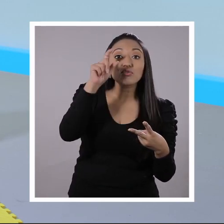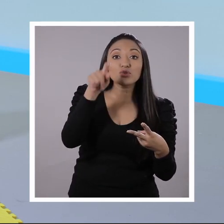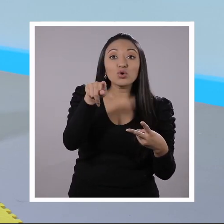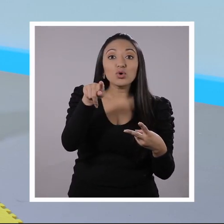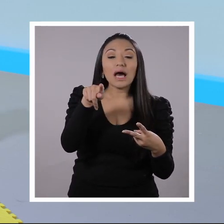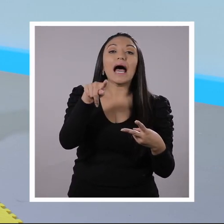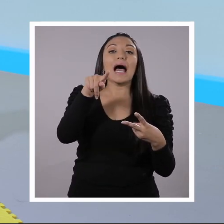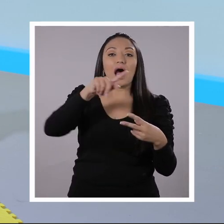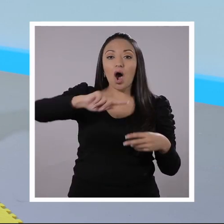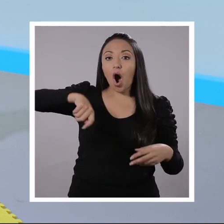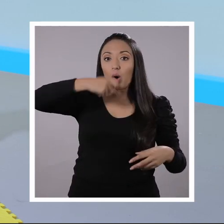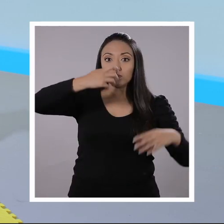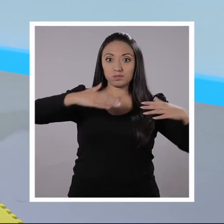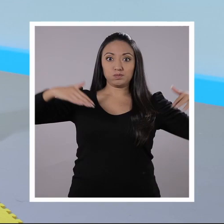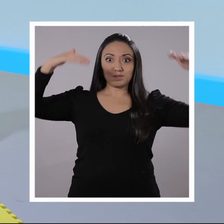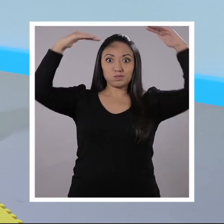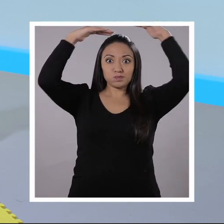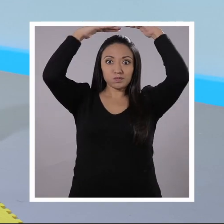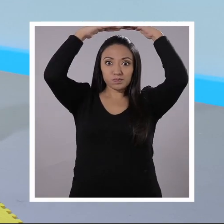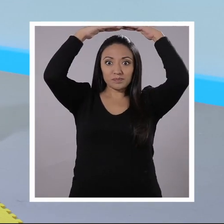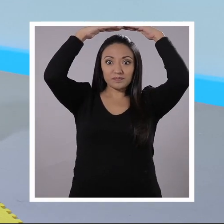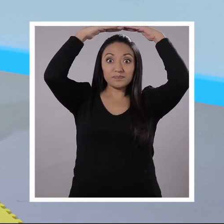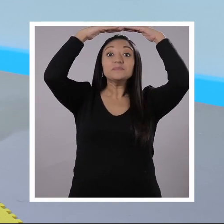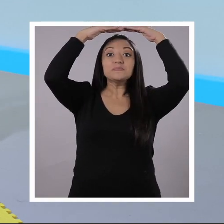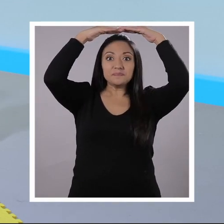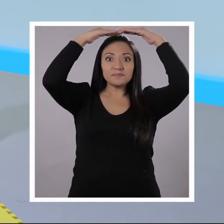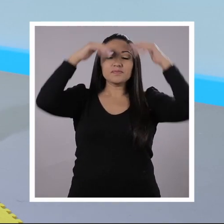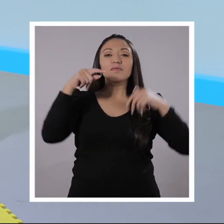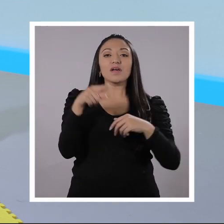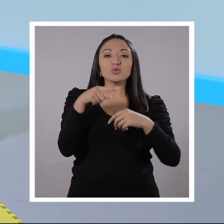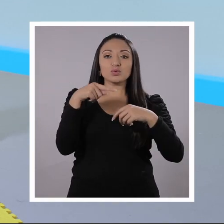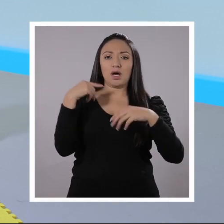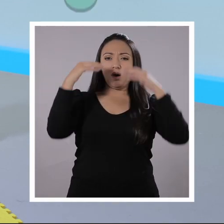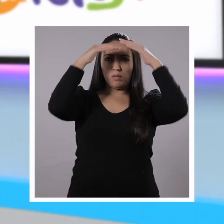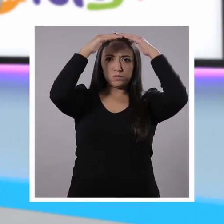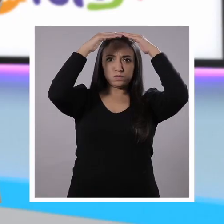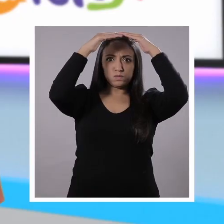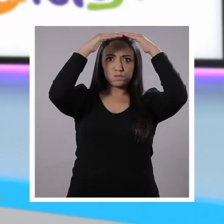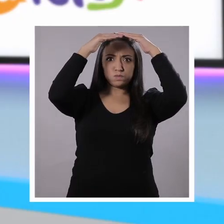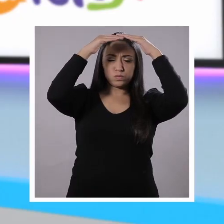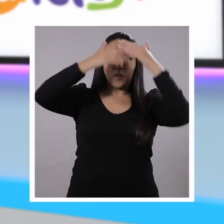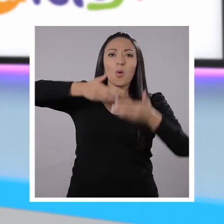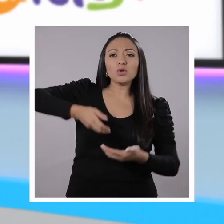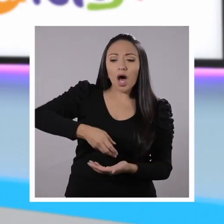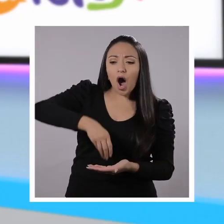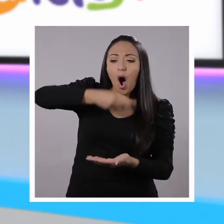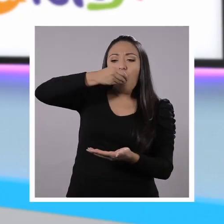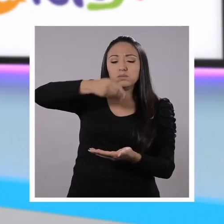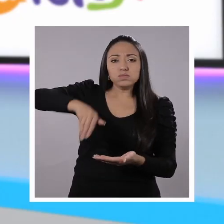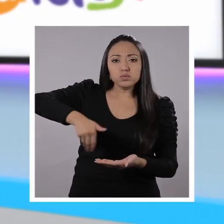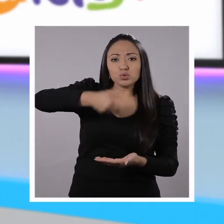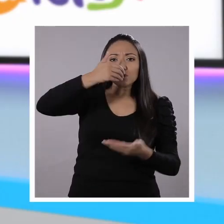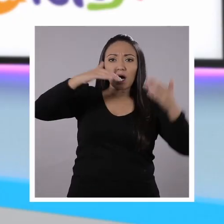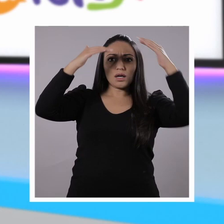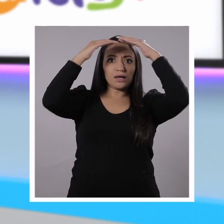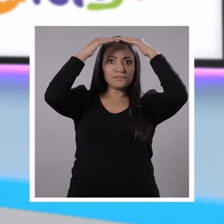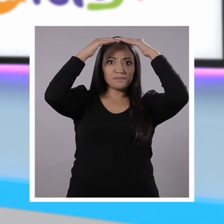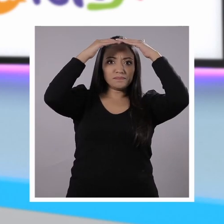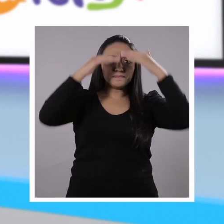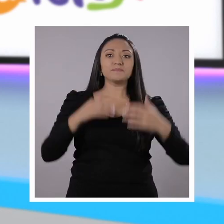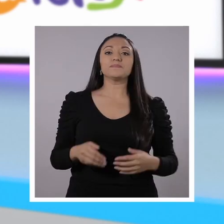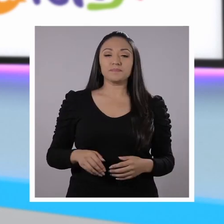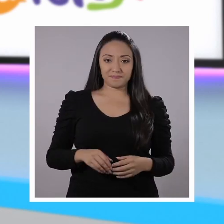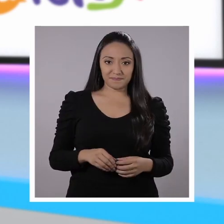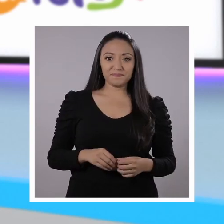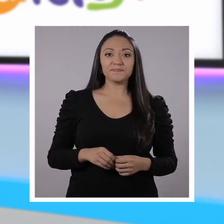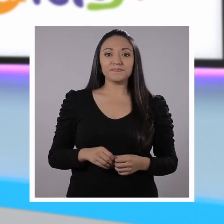Tenemos una cuchara. La cuchara para arriba. Tiene una cabeza grande en donde podemos tomar los